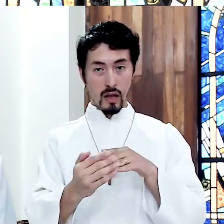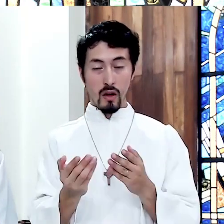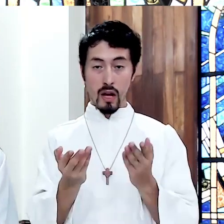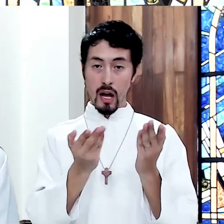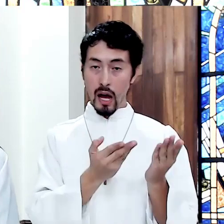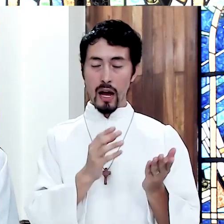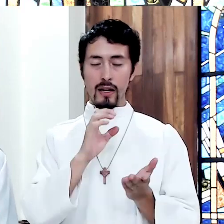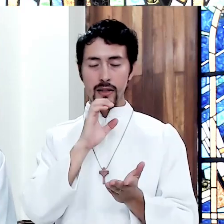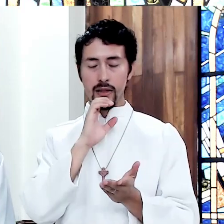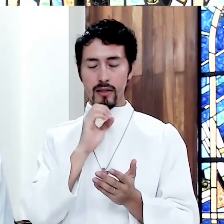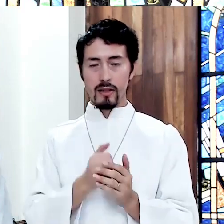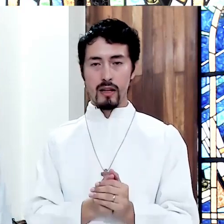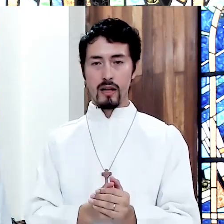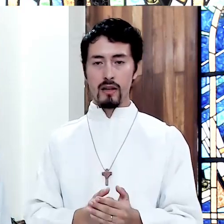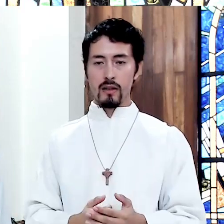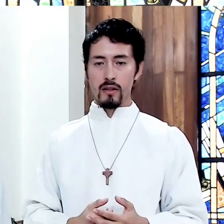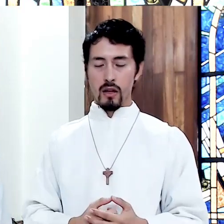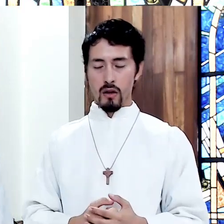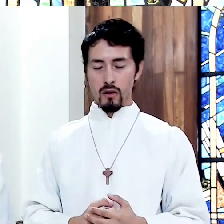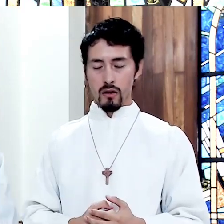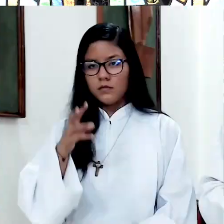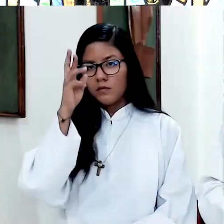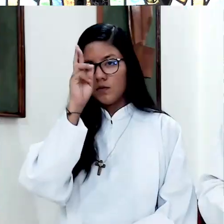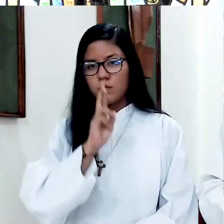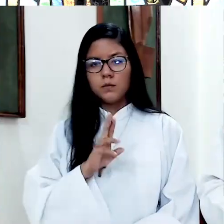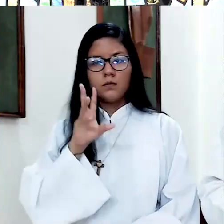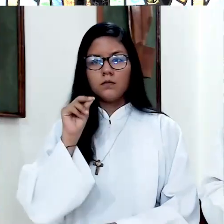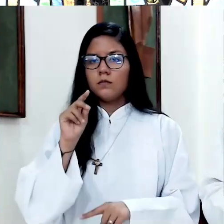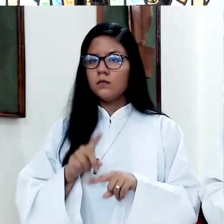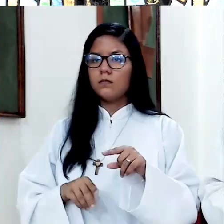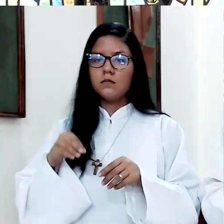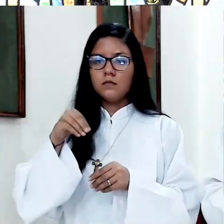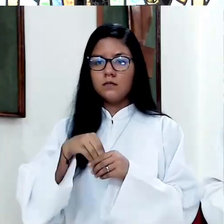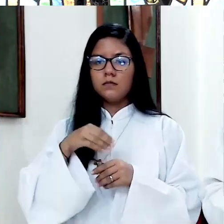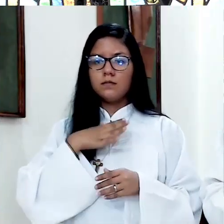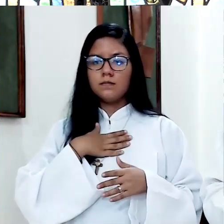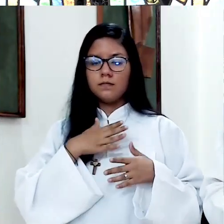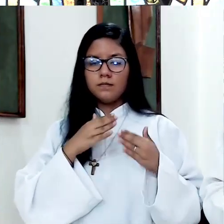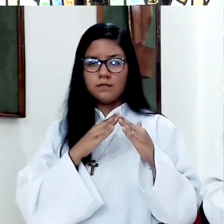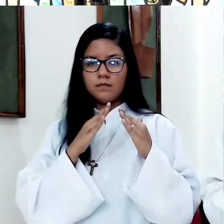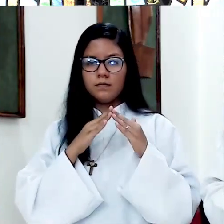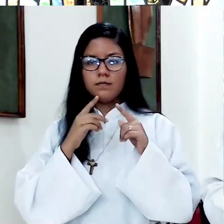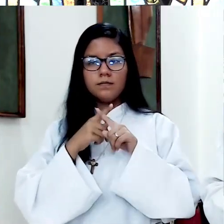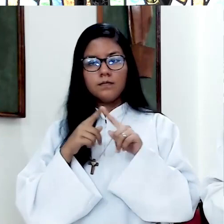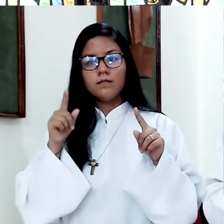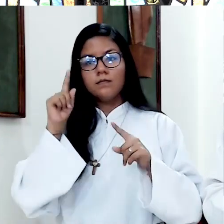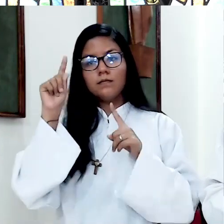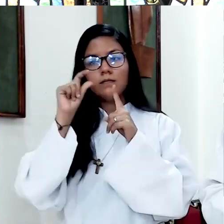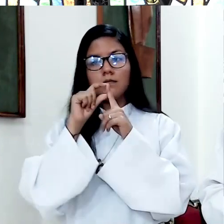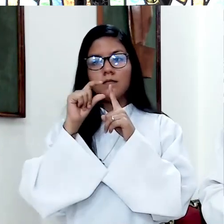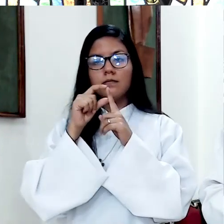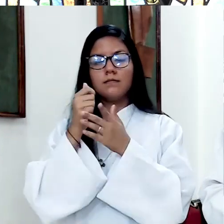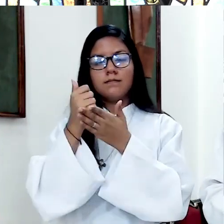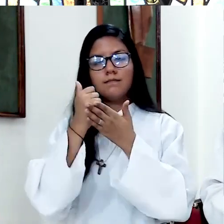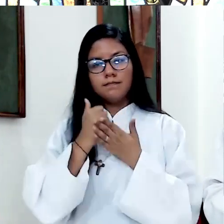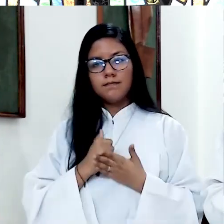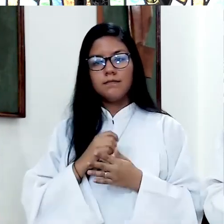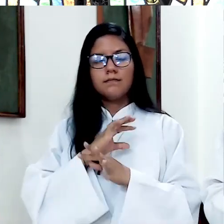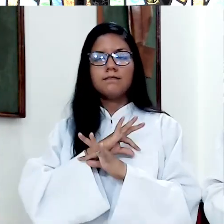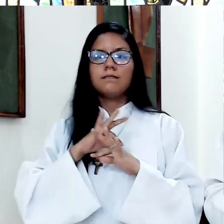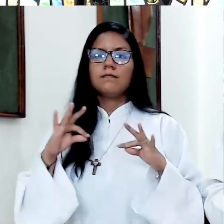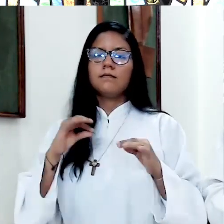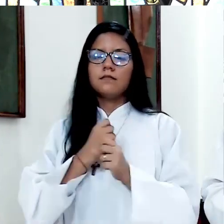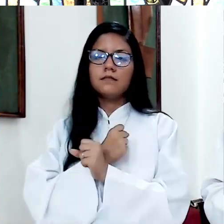banquete. Señor, no soy digno de que entres en mi casa, pero una palabra tuya bastará para